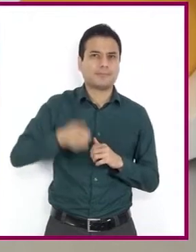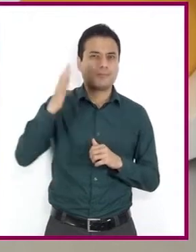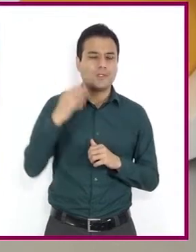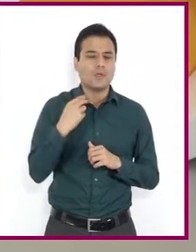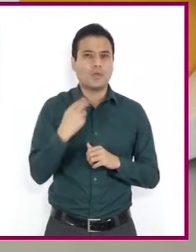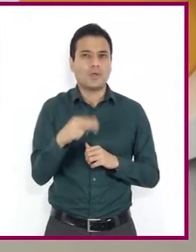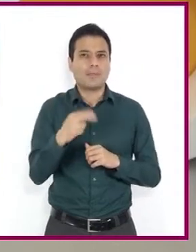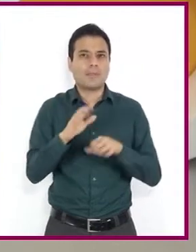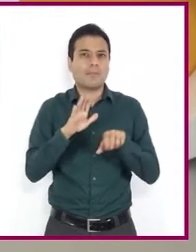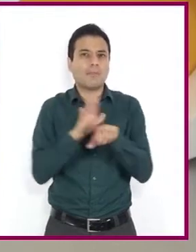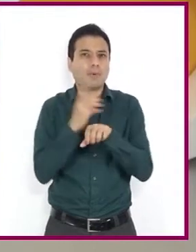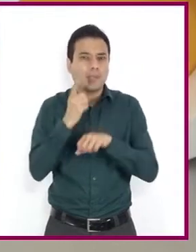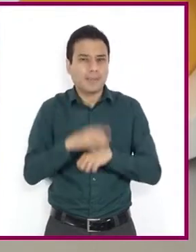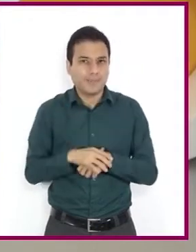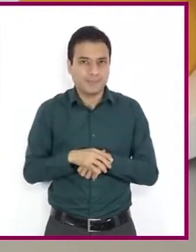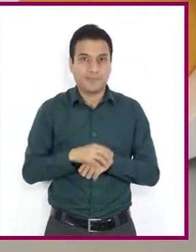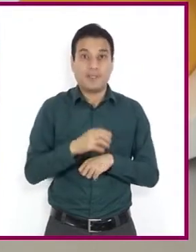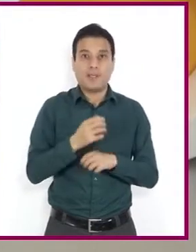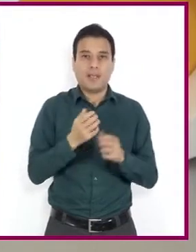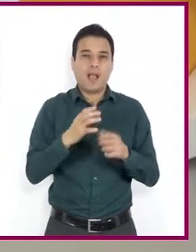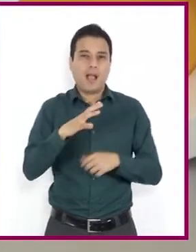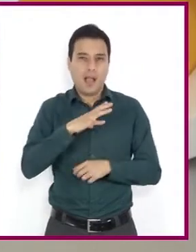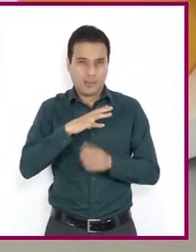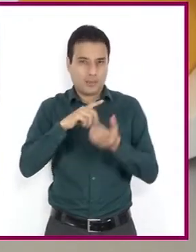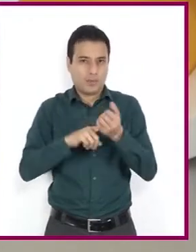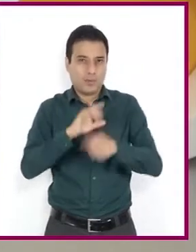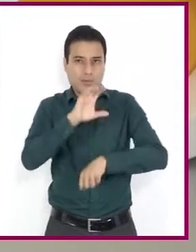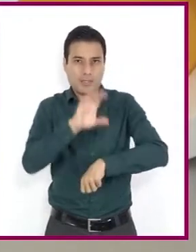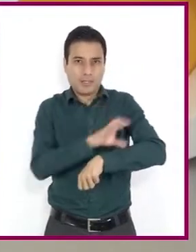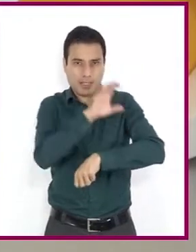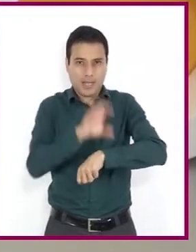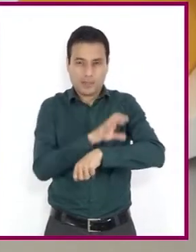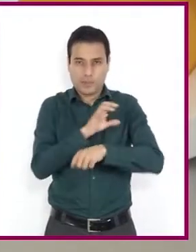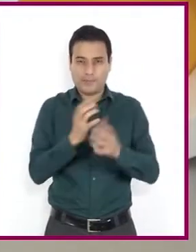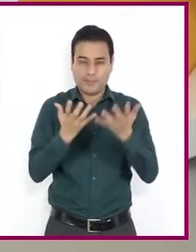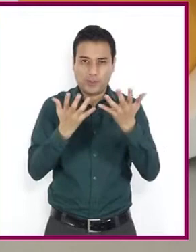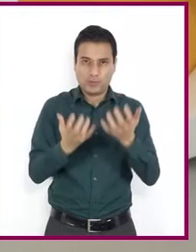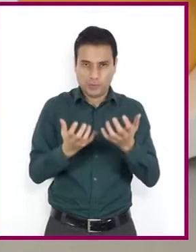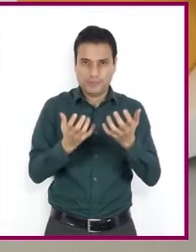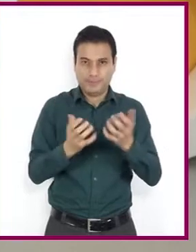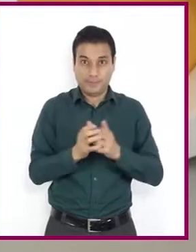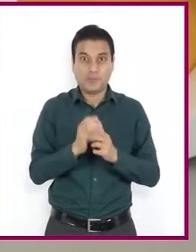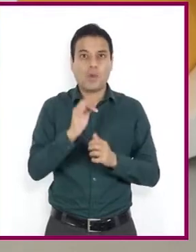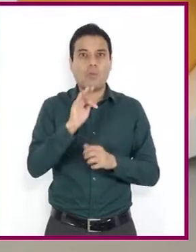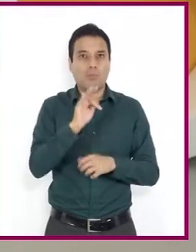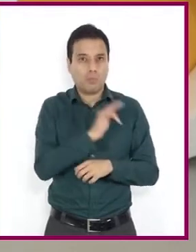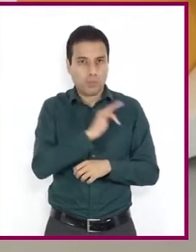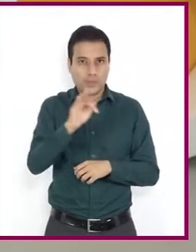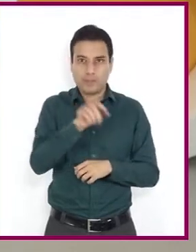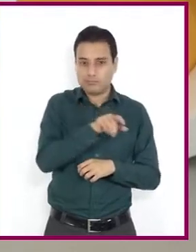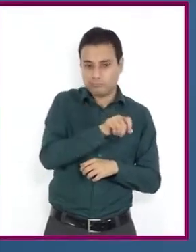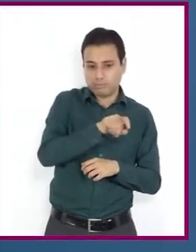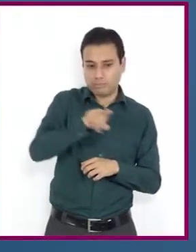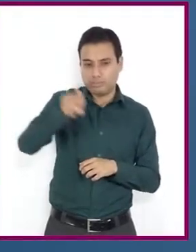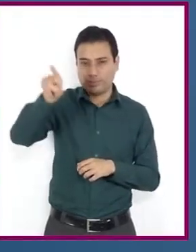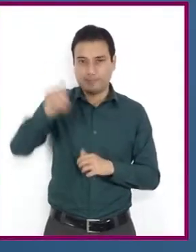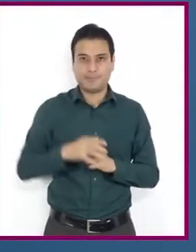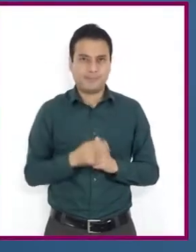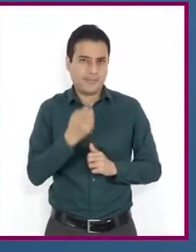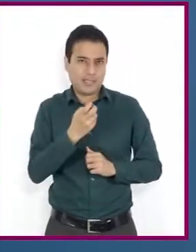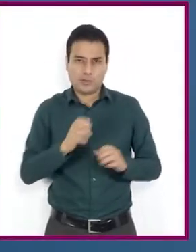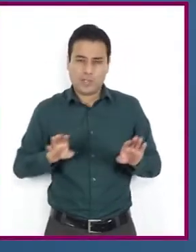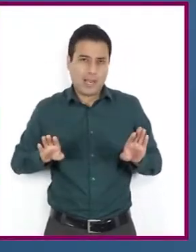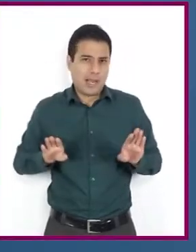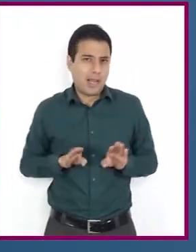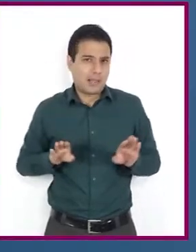son campos eléctricos y magnéticos que oscilan y pueden viajar en el vacío. Esta es una